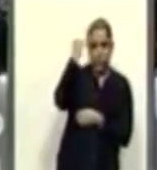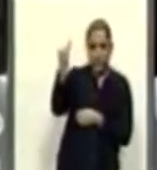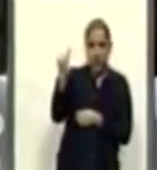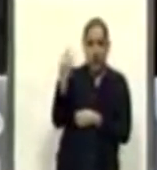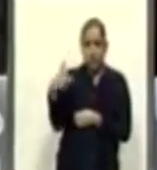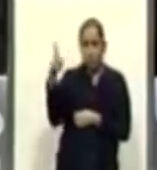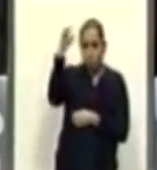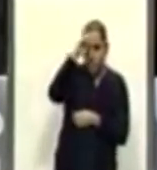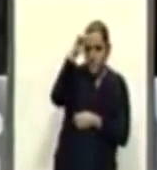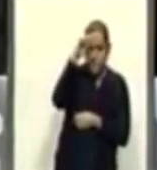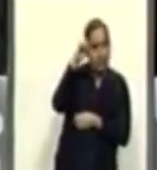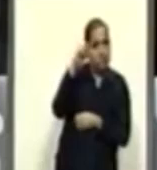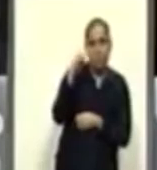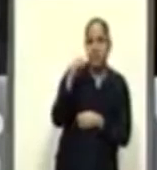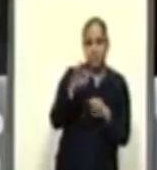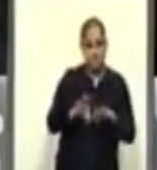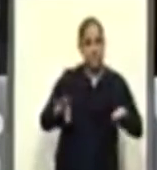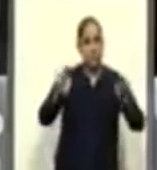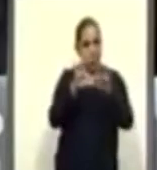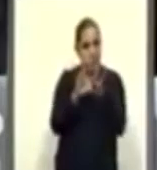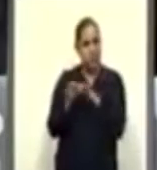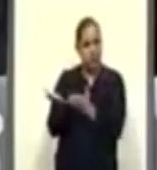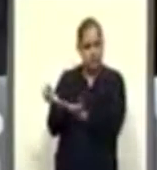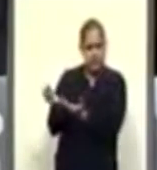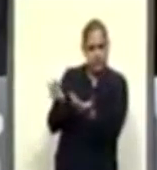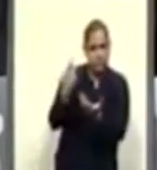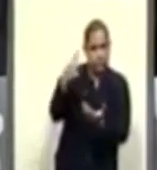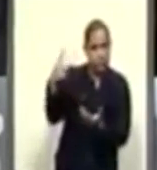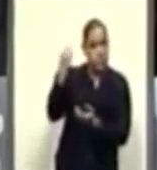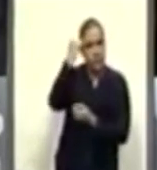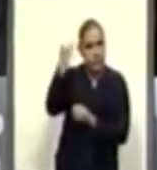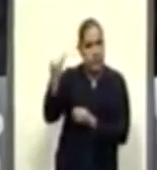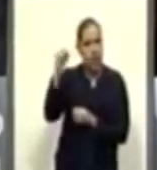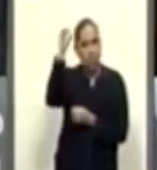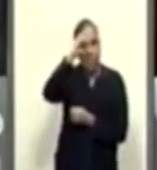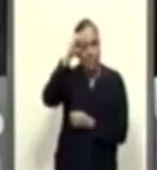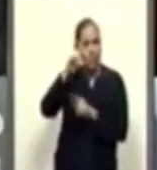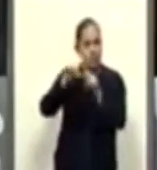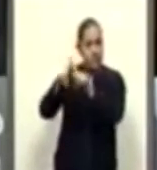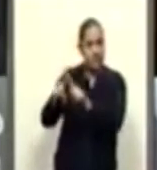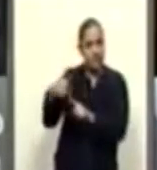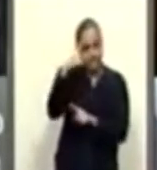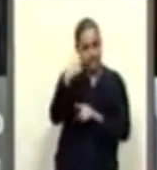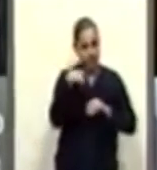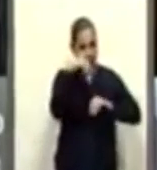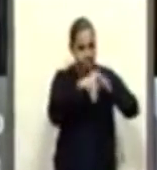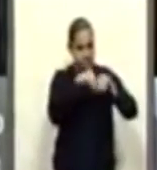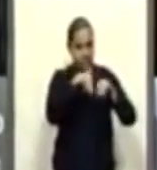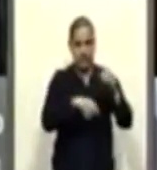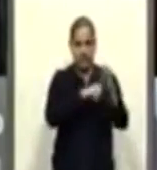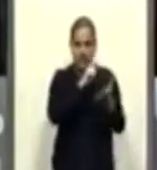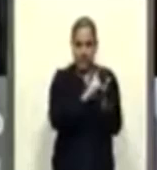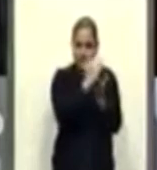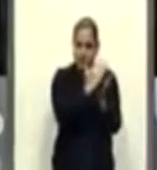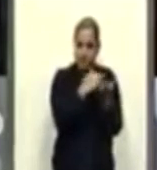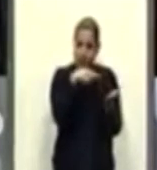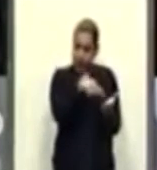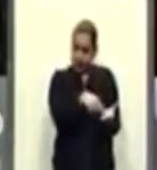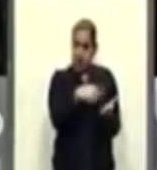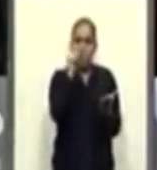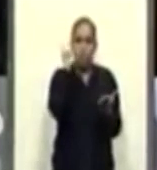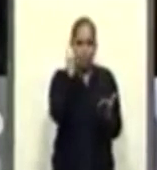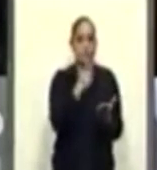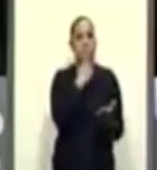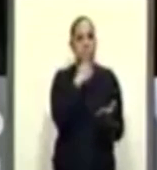al momento de realizar la Constitución de la Ciudad de México y que ésta sea inclusiva, progresiva y,